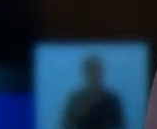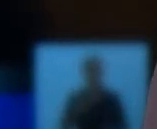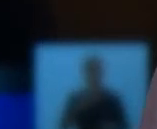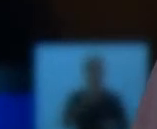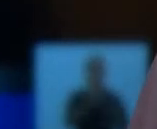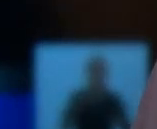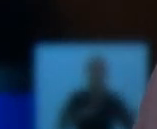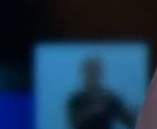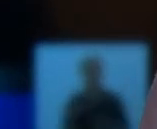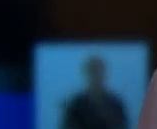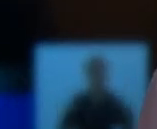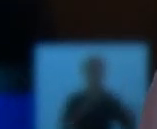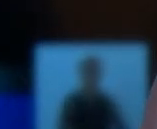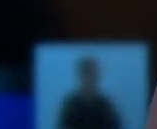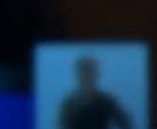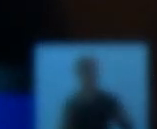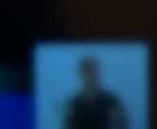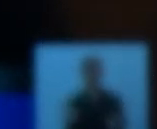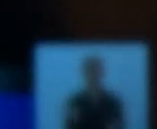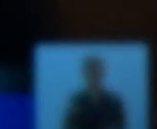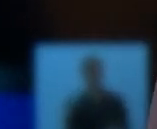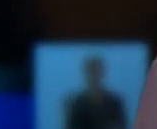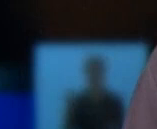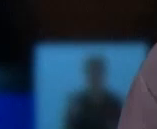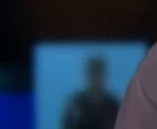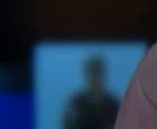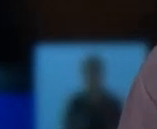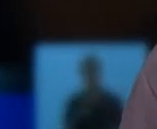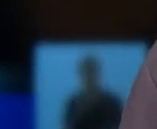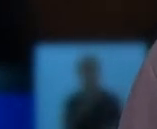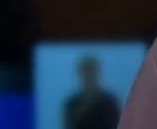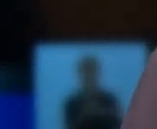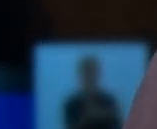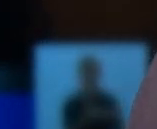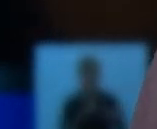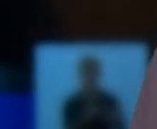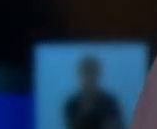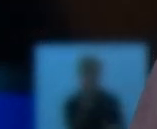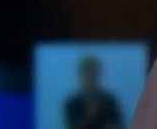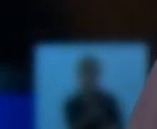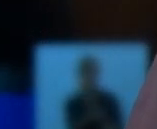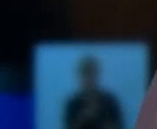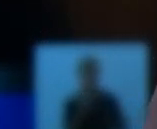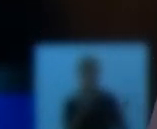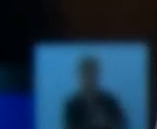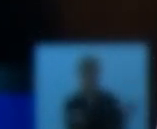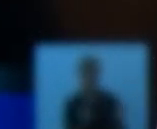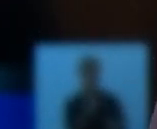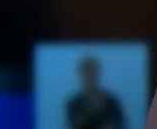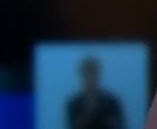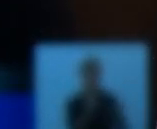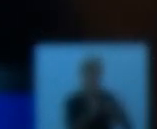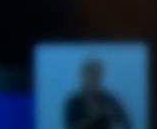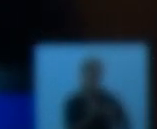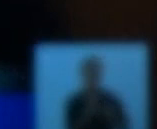sentido, cada uno de nosotros vio el debate y evaluó lo que dijo cada uno de esos candidatos, tomando en consideración ya cómo nos caían esos candidatos antes,